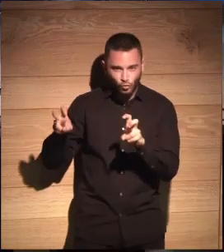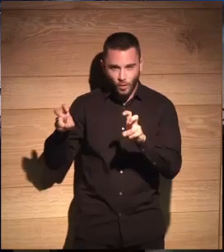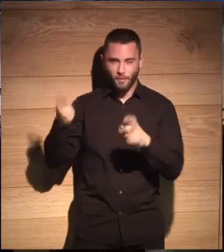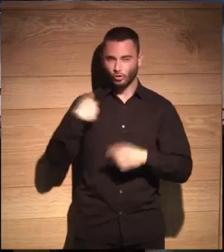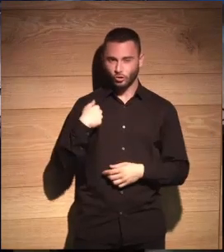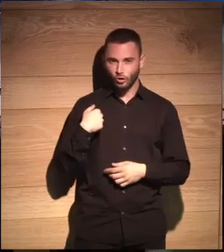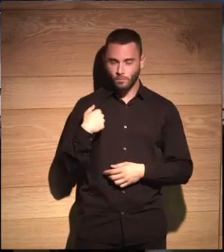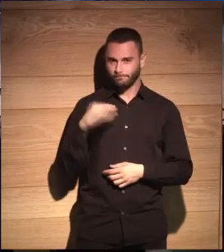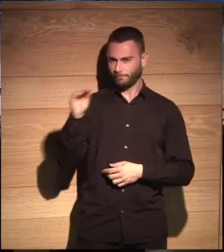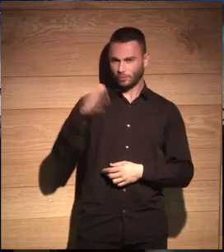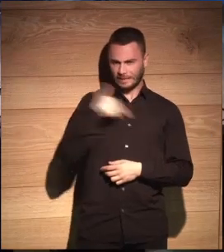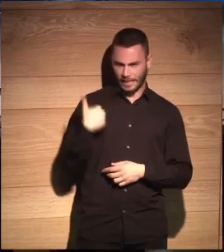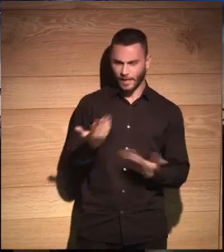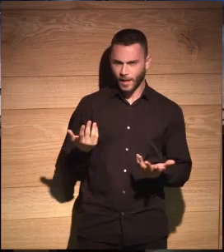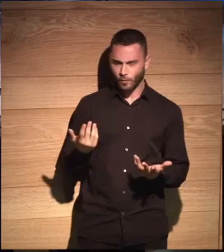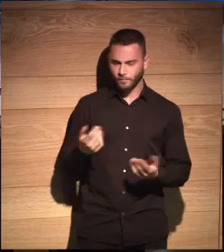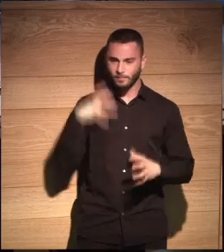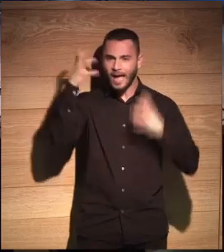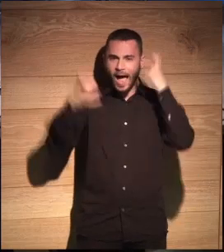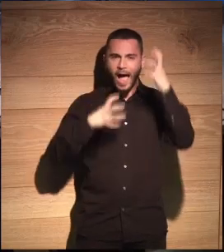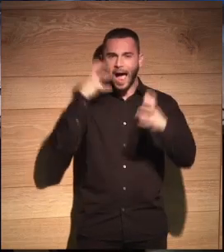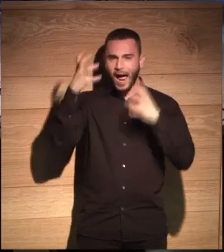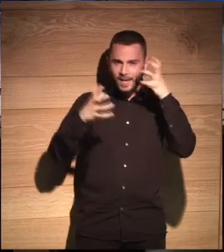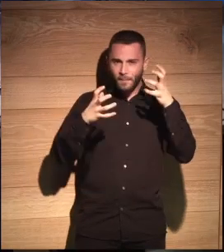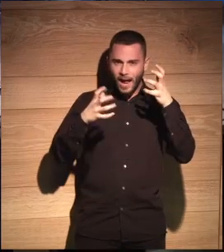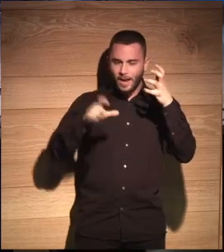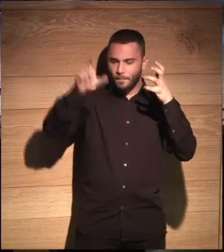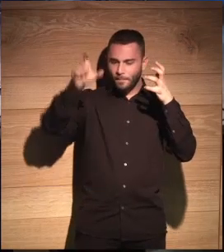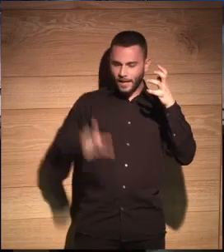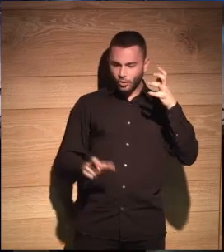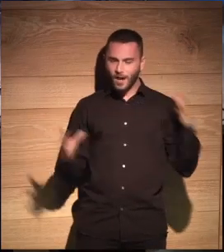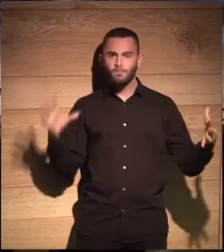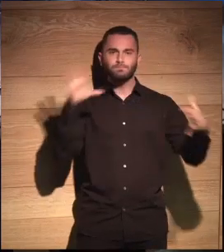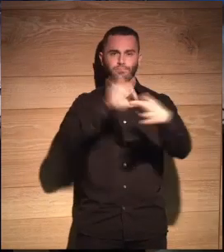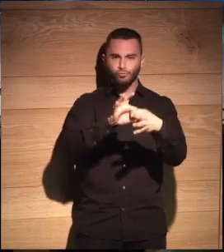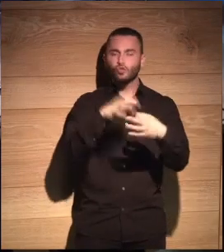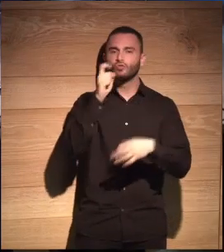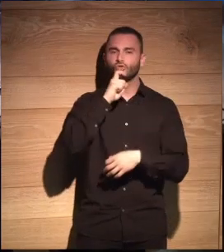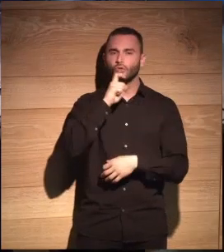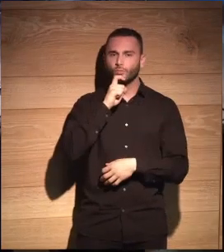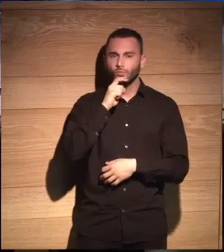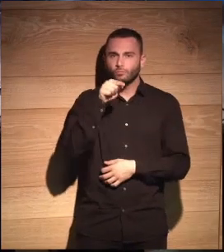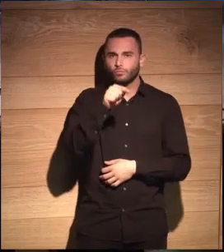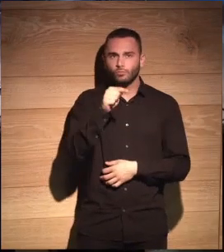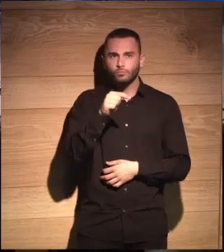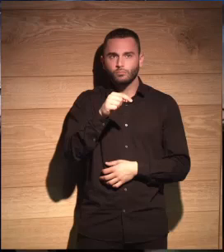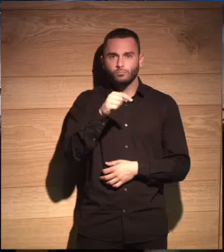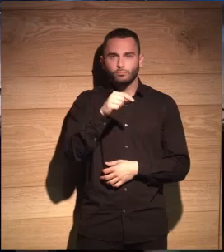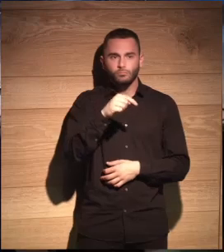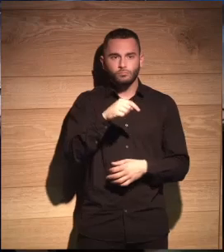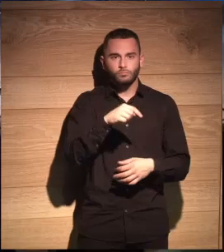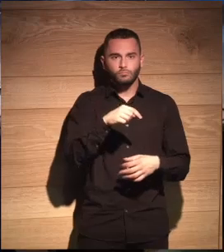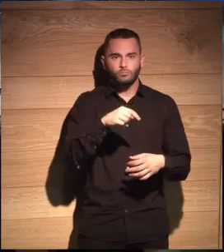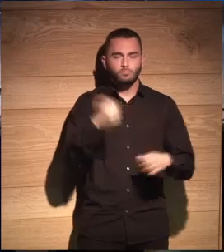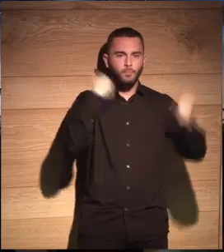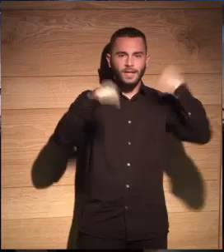ambos... ¿Cómo eliges qué animal va con cada persona? En tu caso, en personajes nuevos del juego y, pues, en tu caso, en